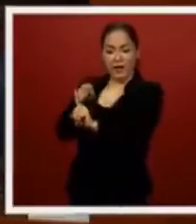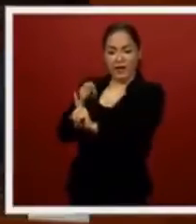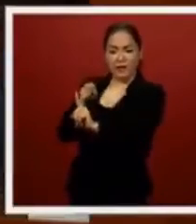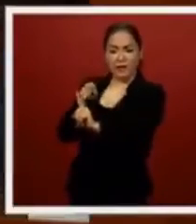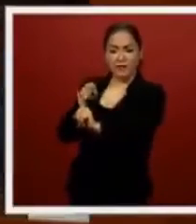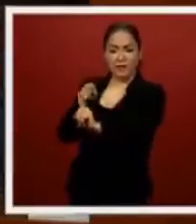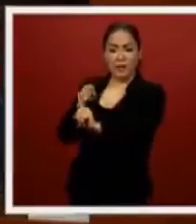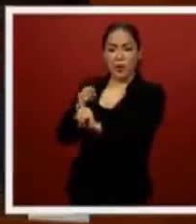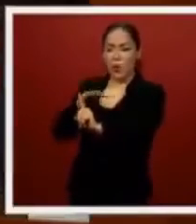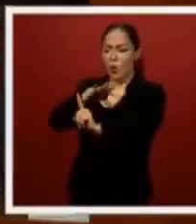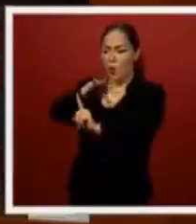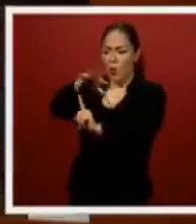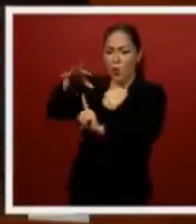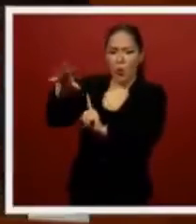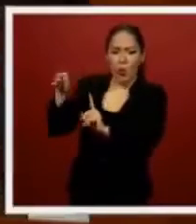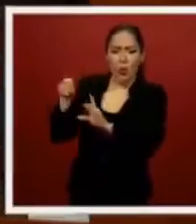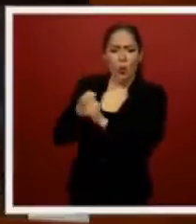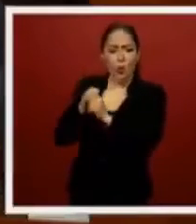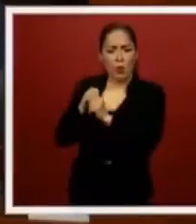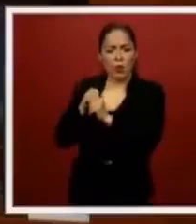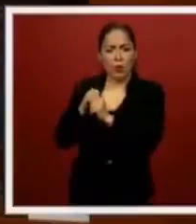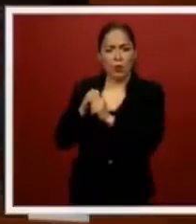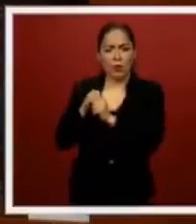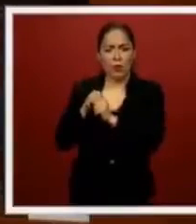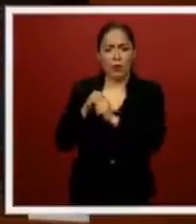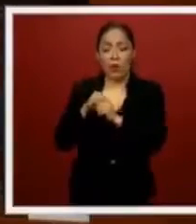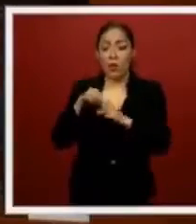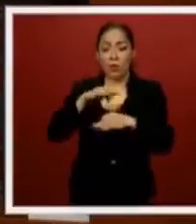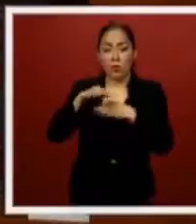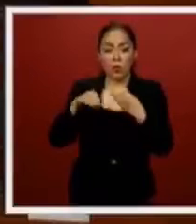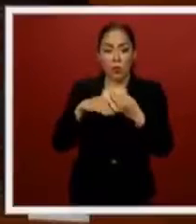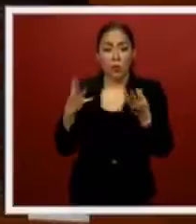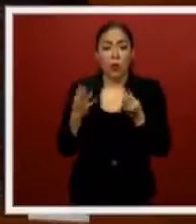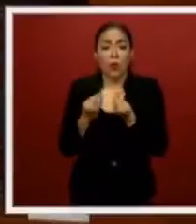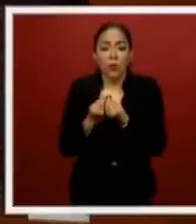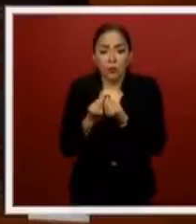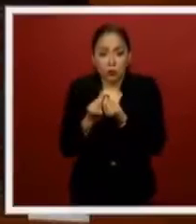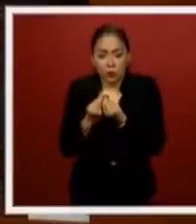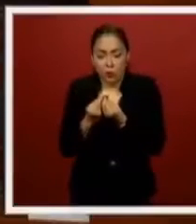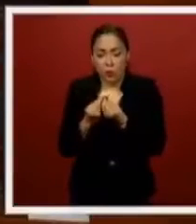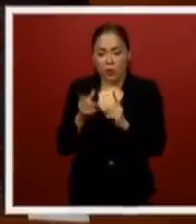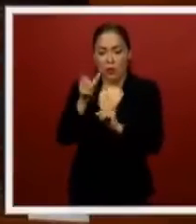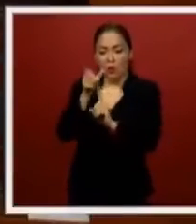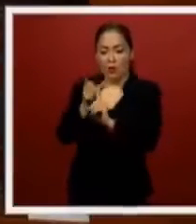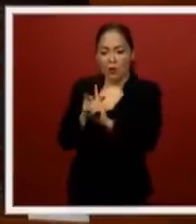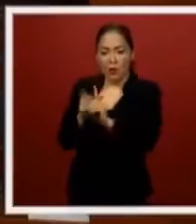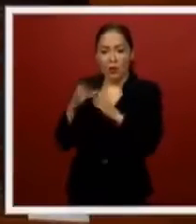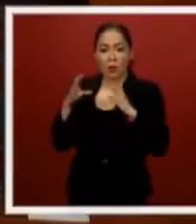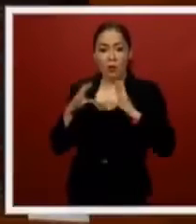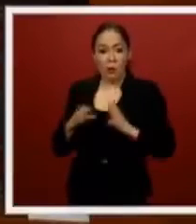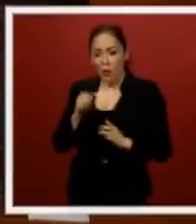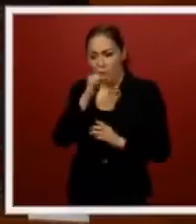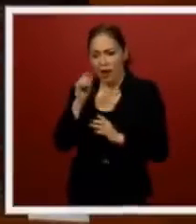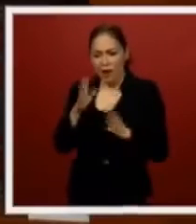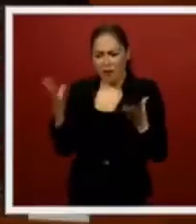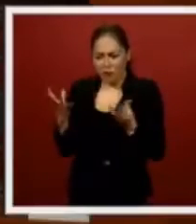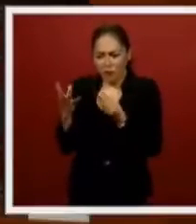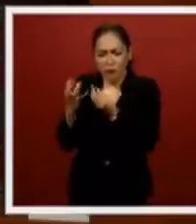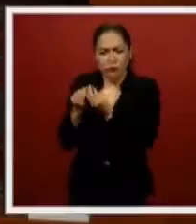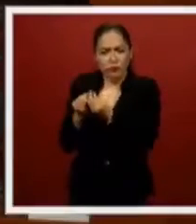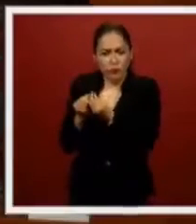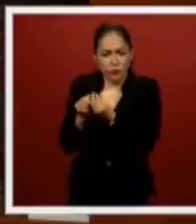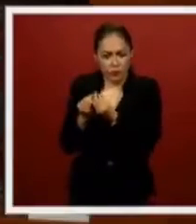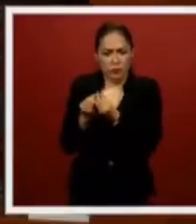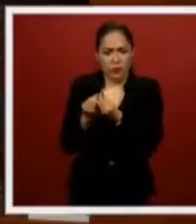organismo completo. Lo biológico está unido con la mente y por lo tanto hay que fortalecer las dos cosas. Y en